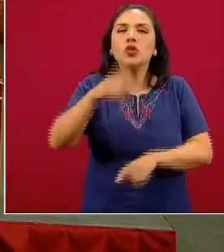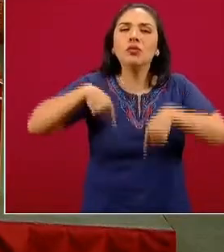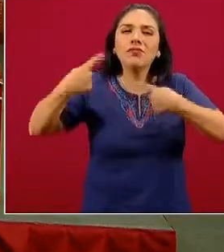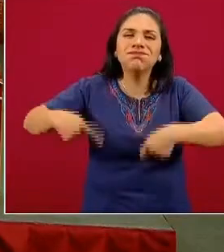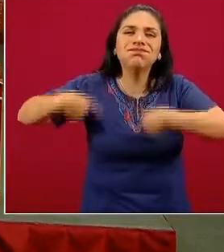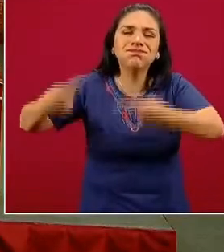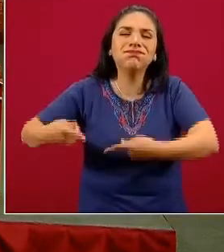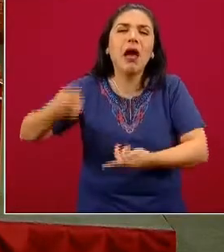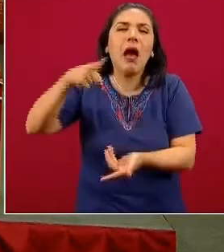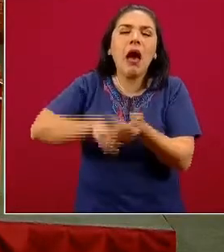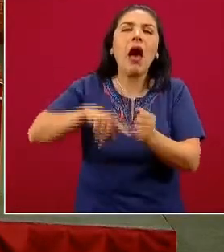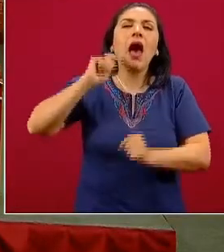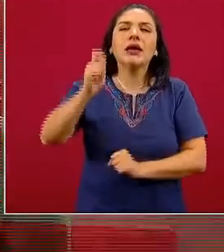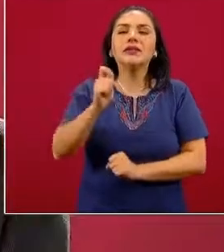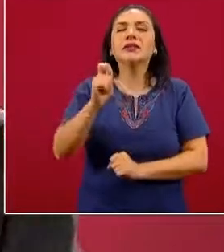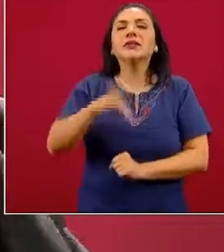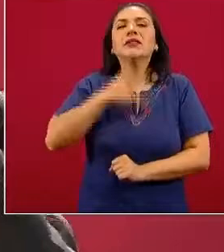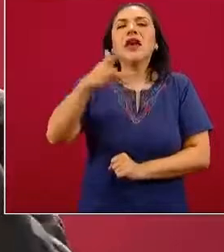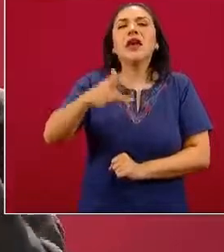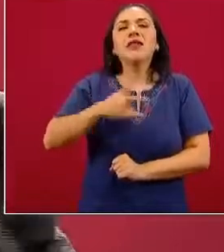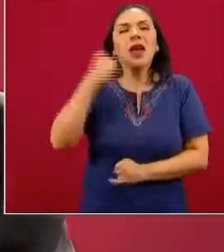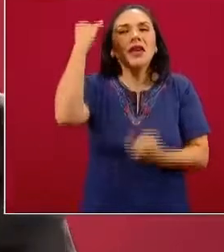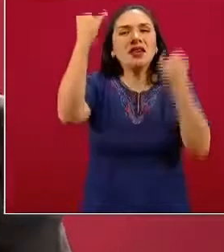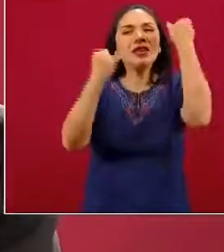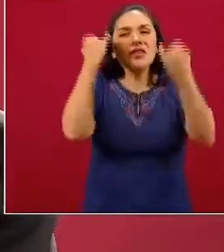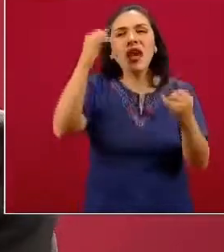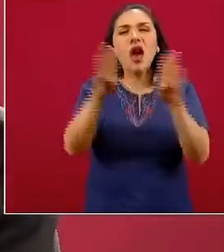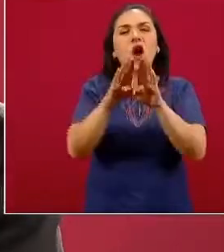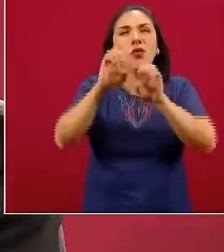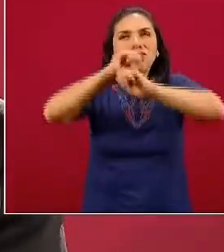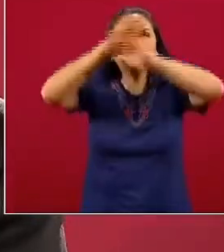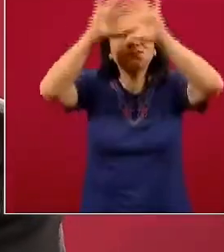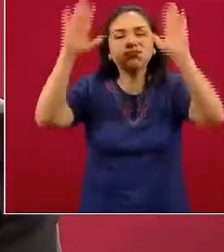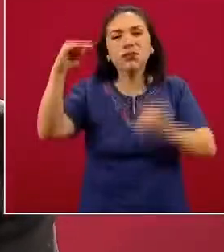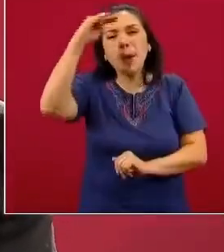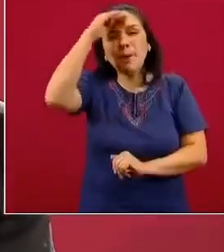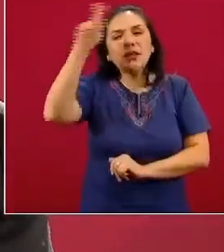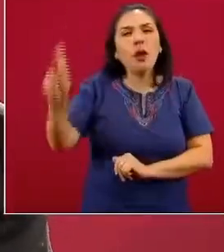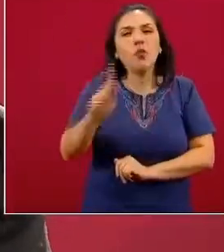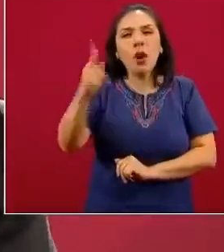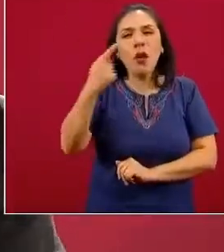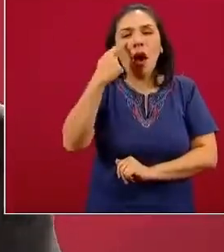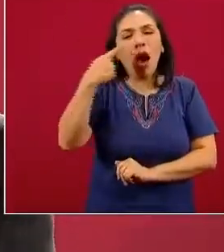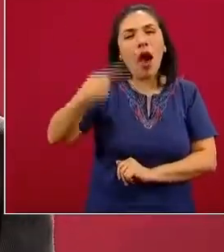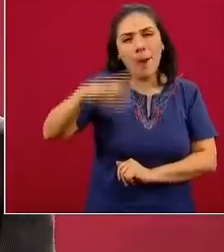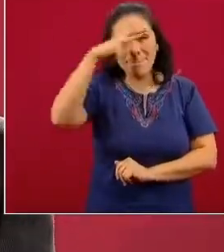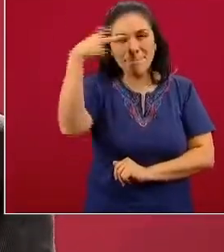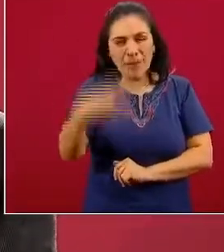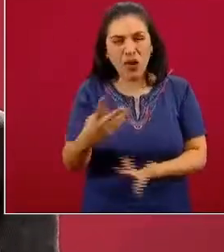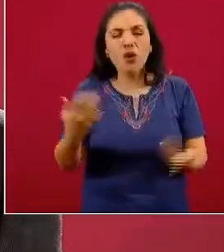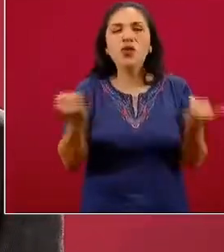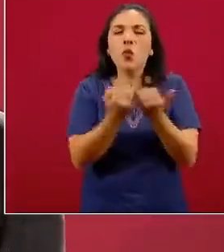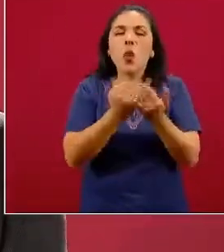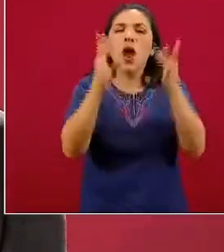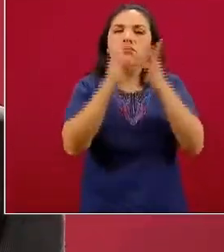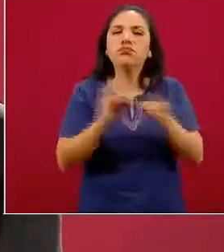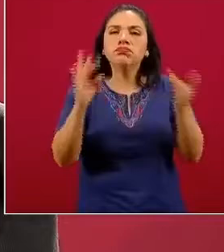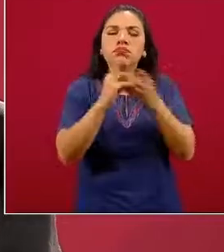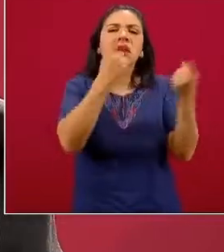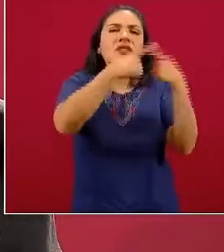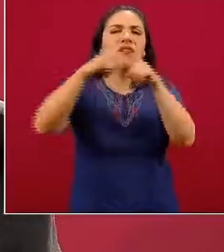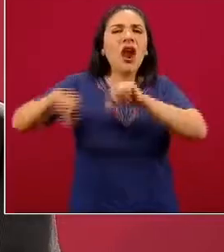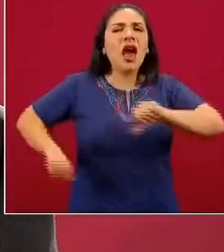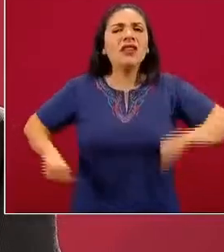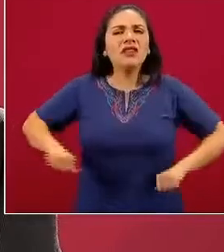dimensiones espirituales y conceptuales, la cosmogonía del pueblo de México. Nos va a comentar también de las distintas actividades que se están